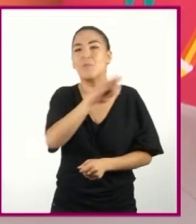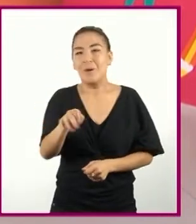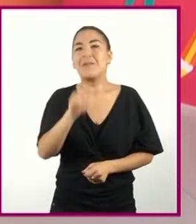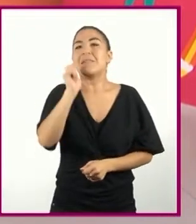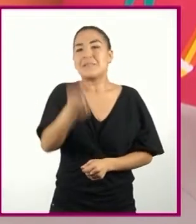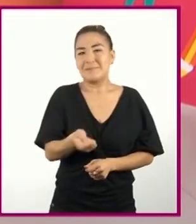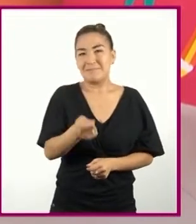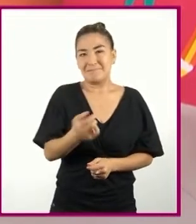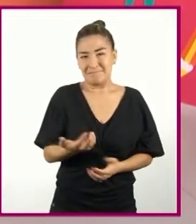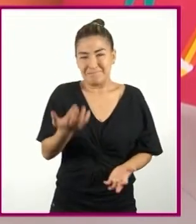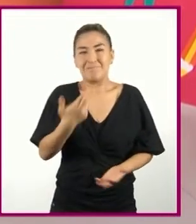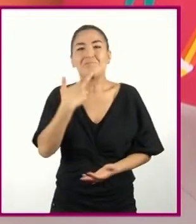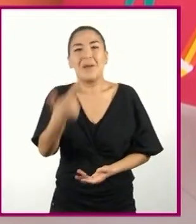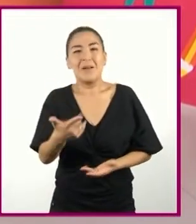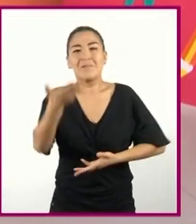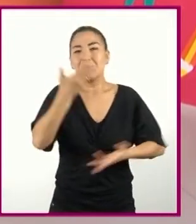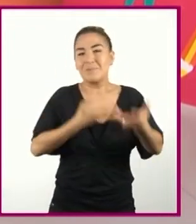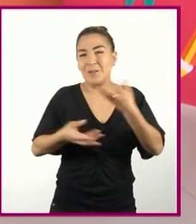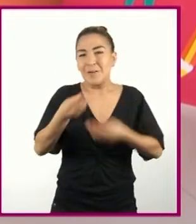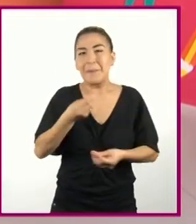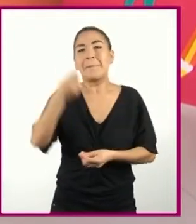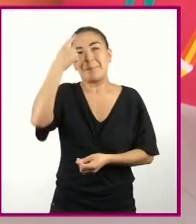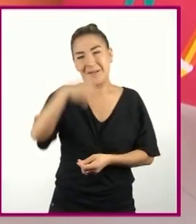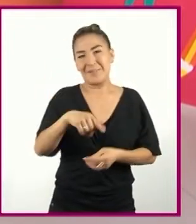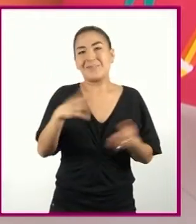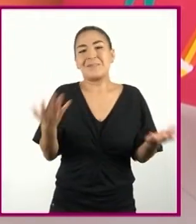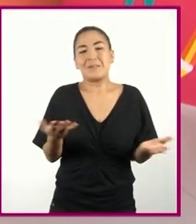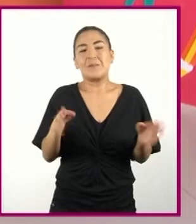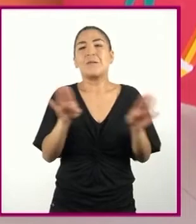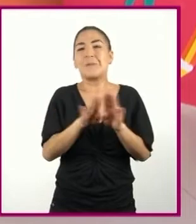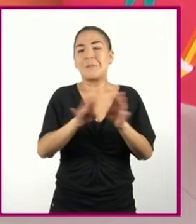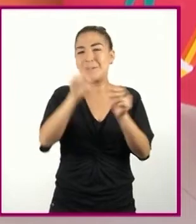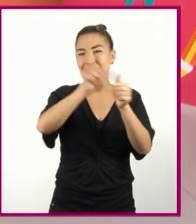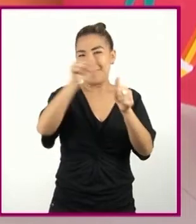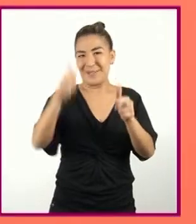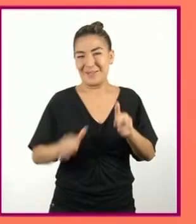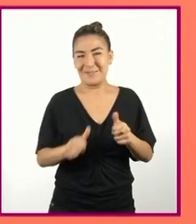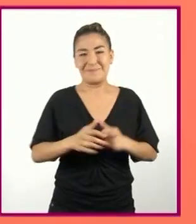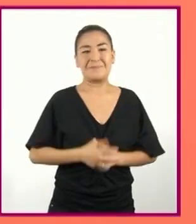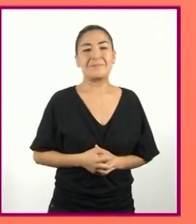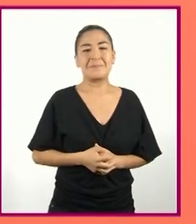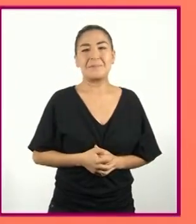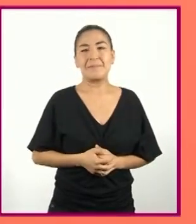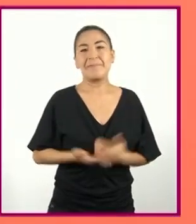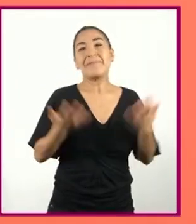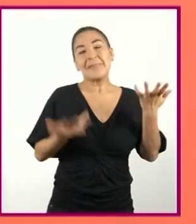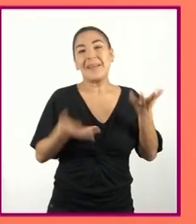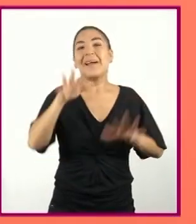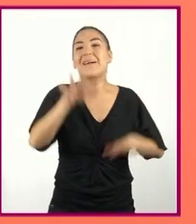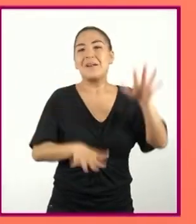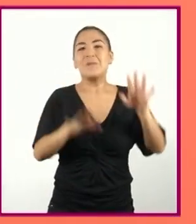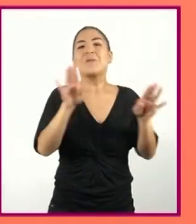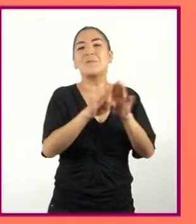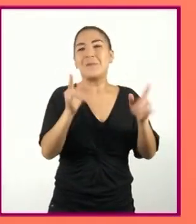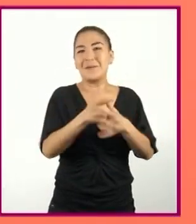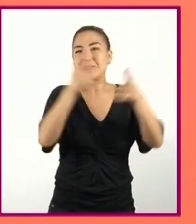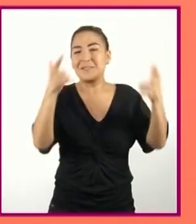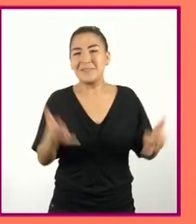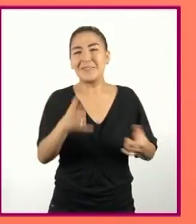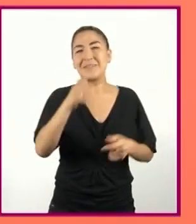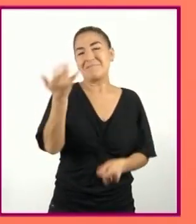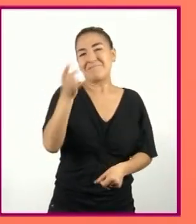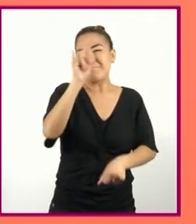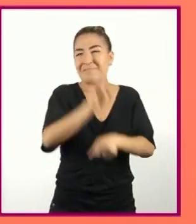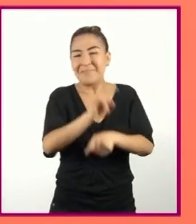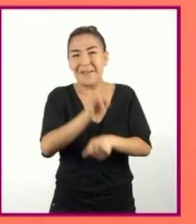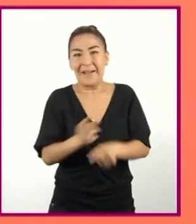en una grata colaboración de construcción artística. A veces surgen historias ficticias